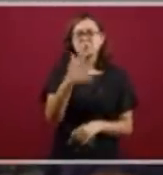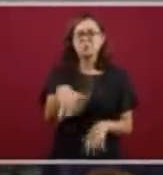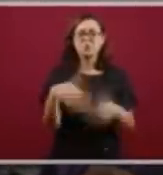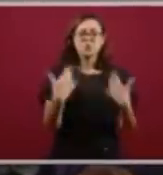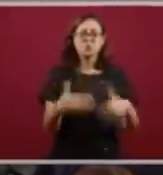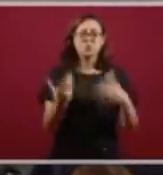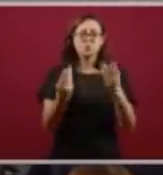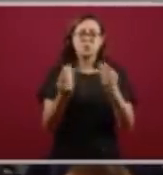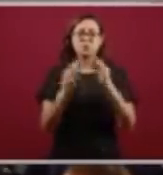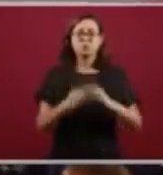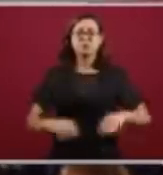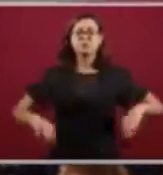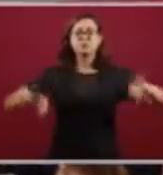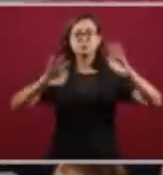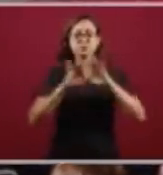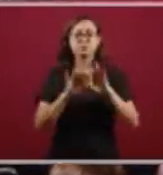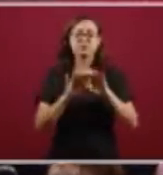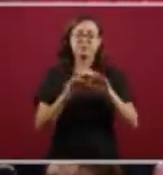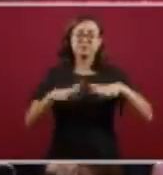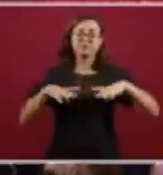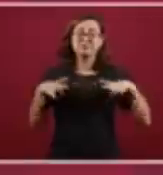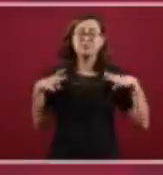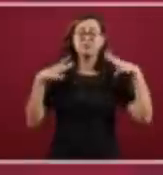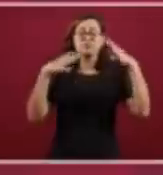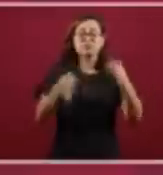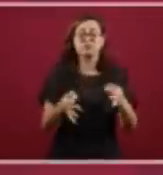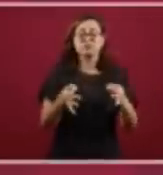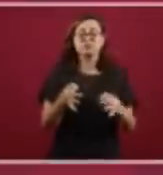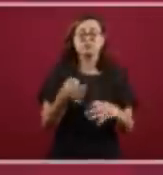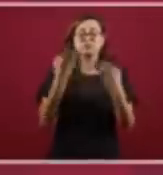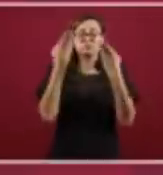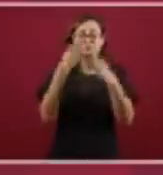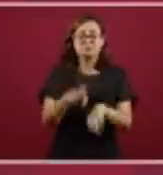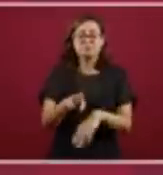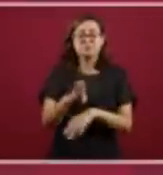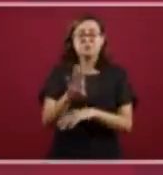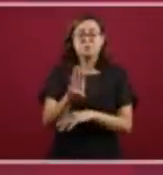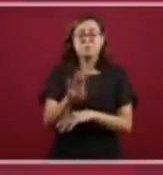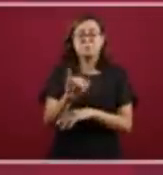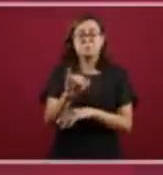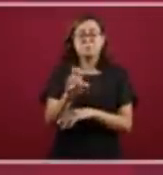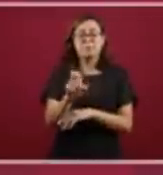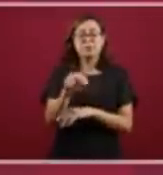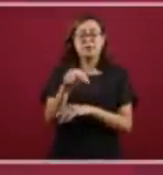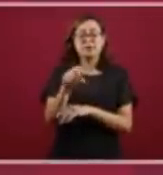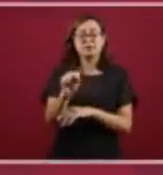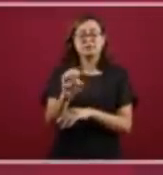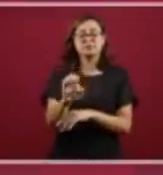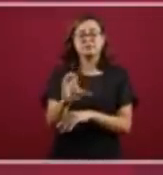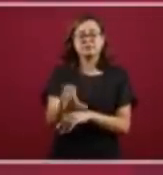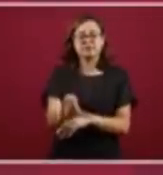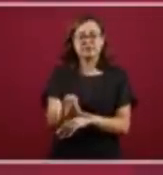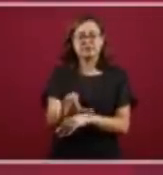fundamental lo del Banco del Bienestar para no